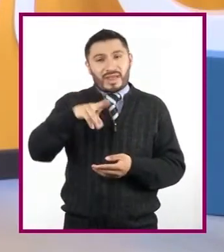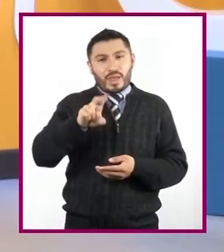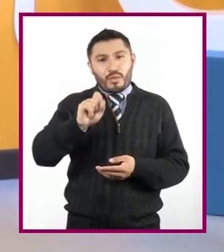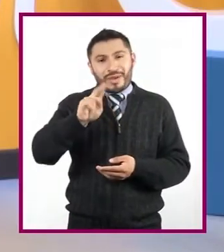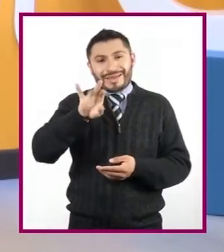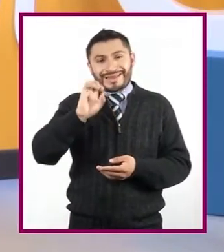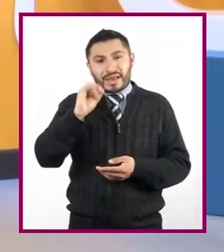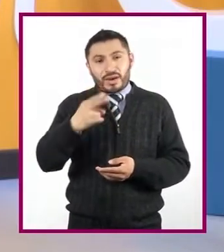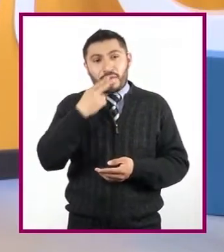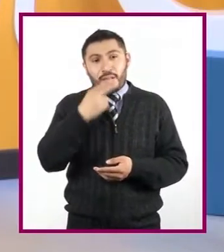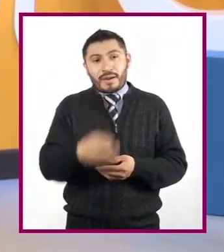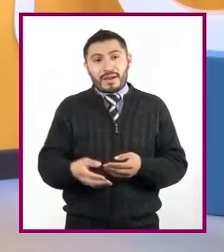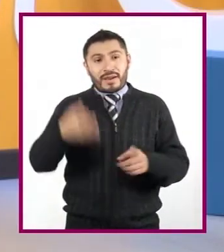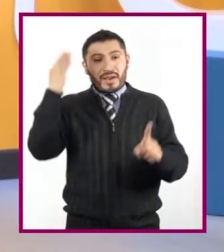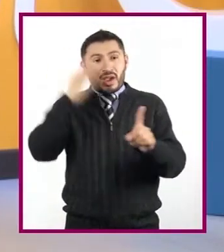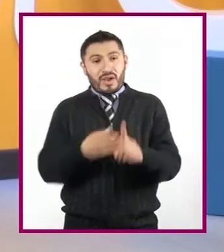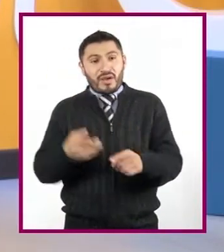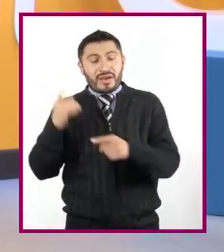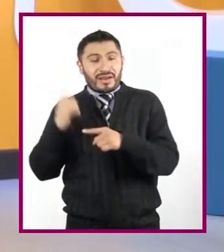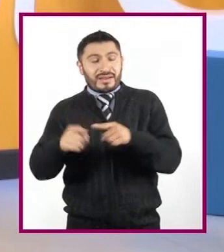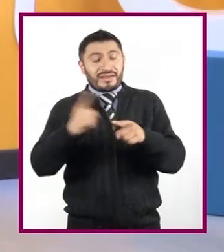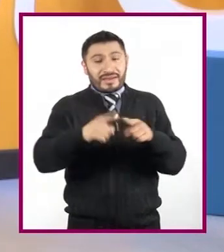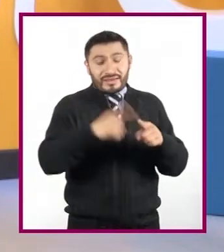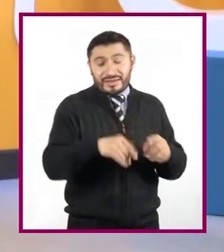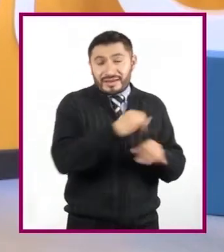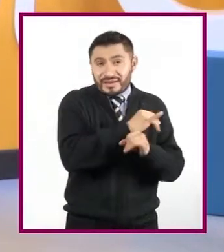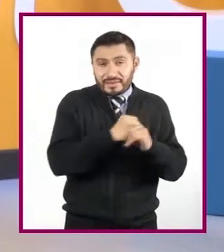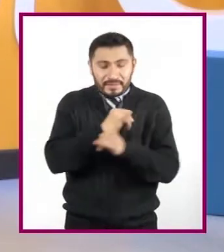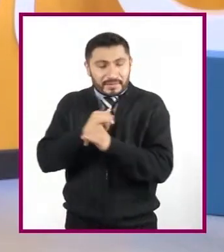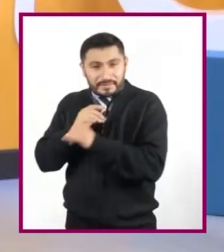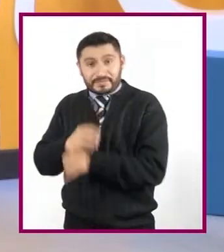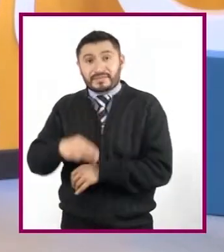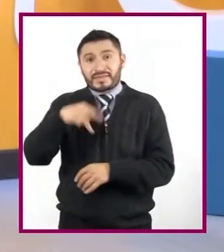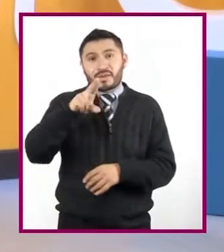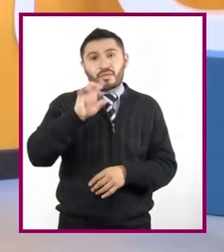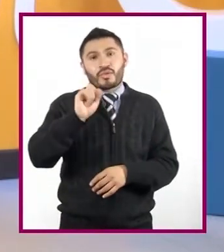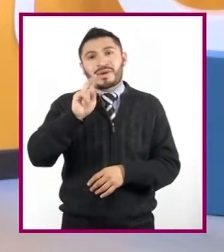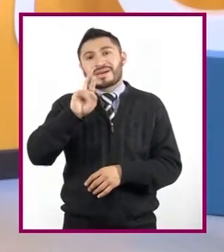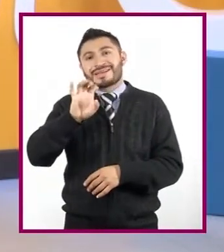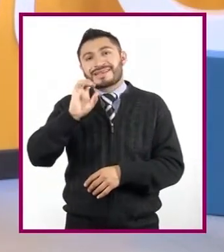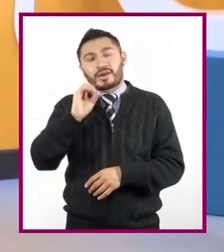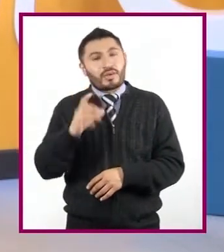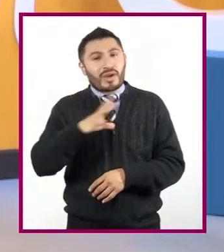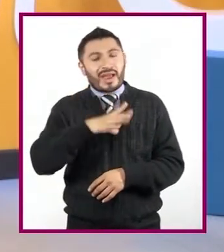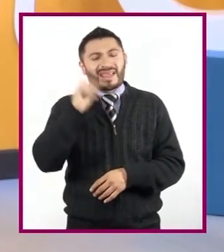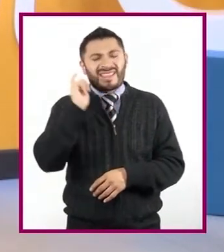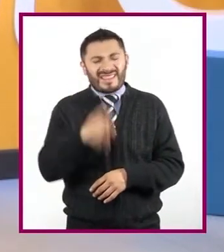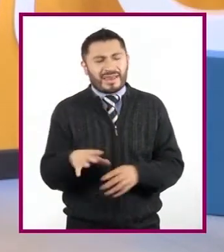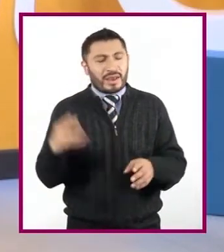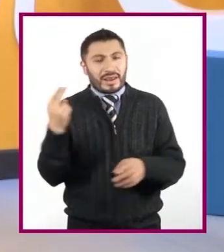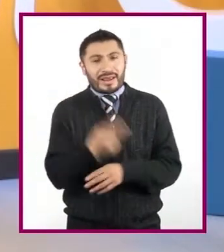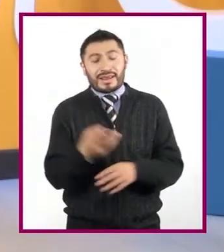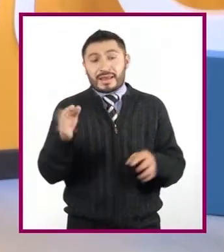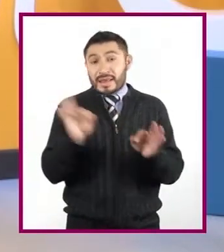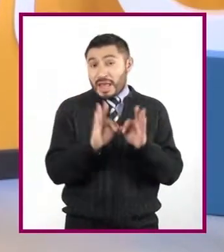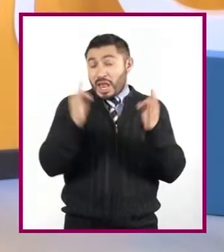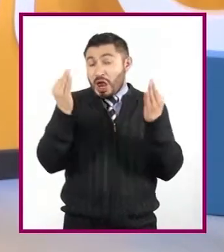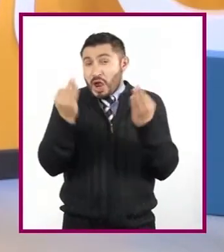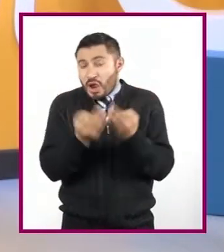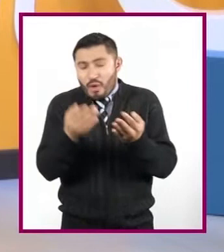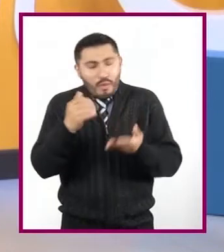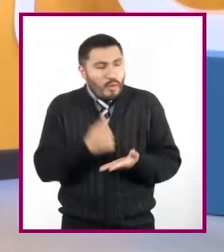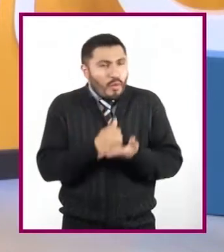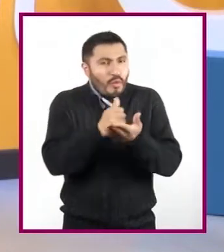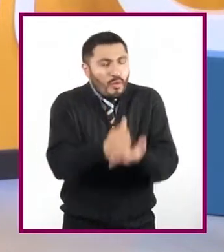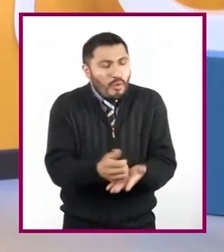utilizarse enfoques de muestreo estadístico. El muestreo requiere el uso de técnicas que permitan